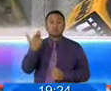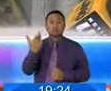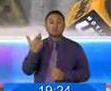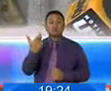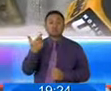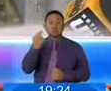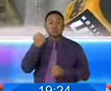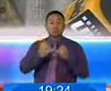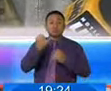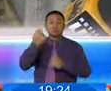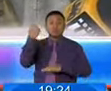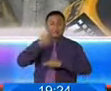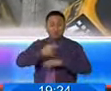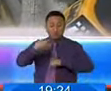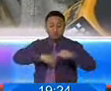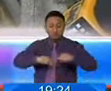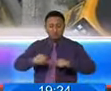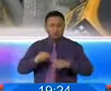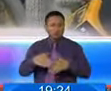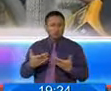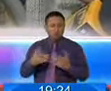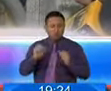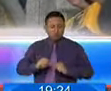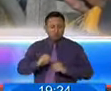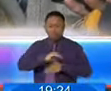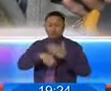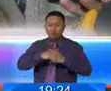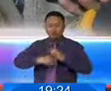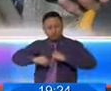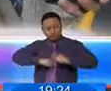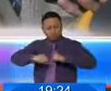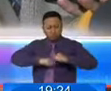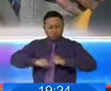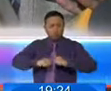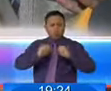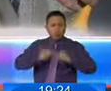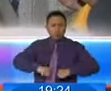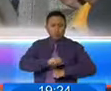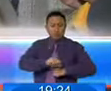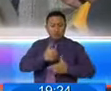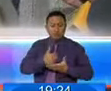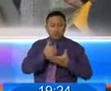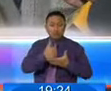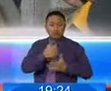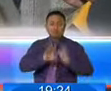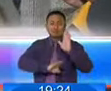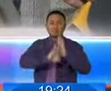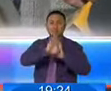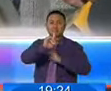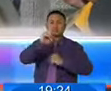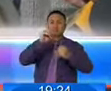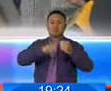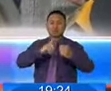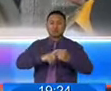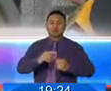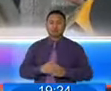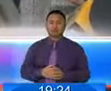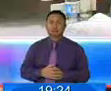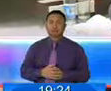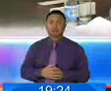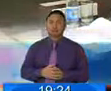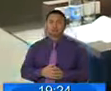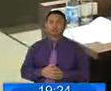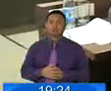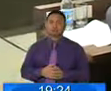de la administración, buscar y desarrollar todos los esfuerzos necesarios para poder alcanzar eso, desarrollo en la